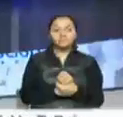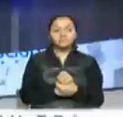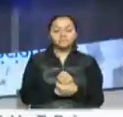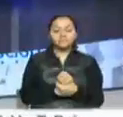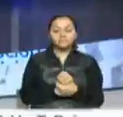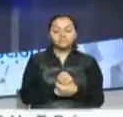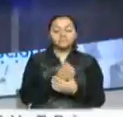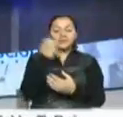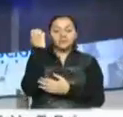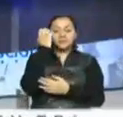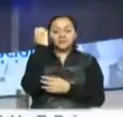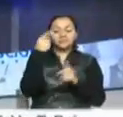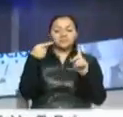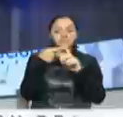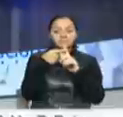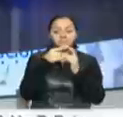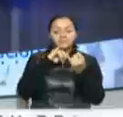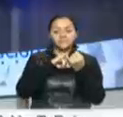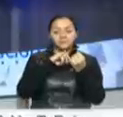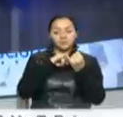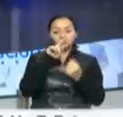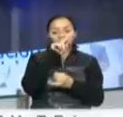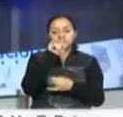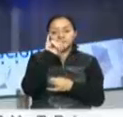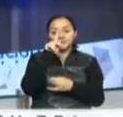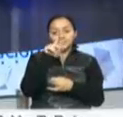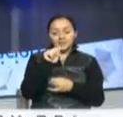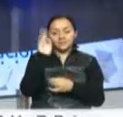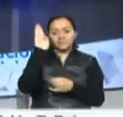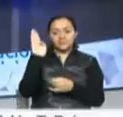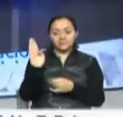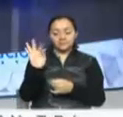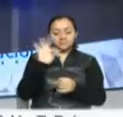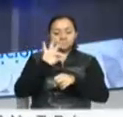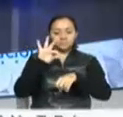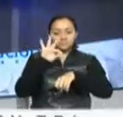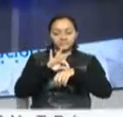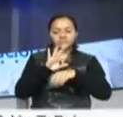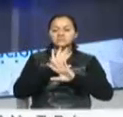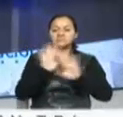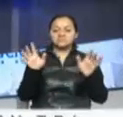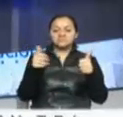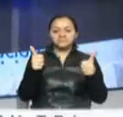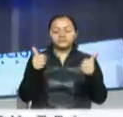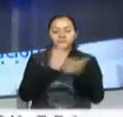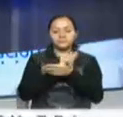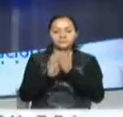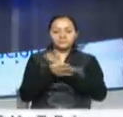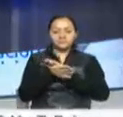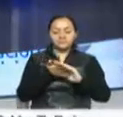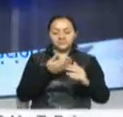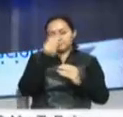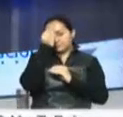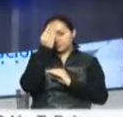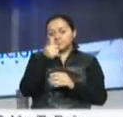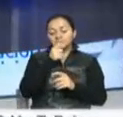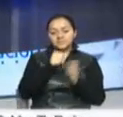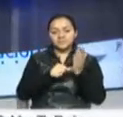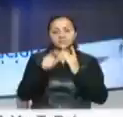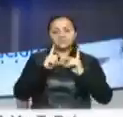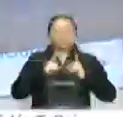La emergencia provocada por el virus del Zika en Brasil ha sido controlada, así lo informaron las autoridades sanitarias de ese